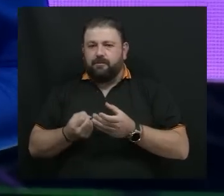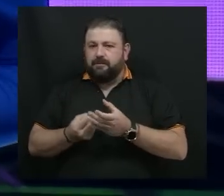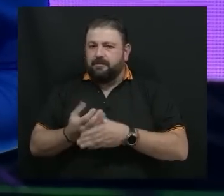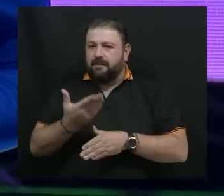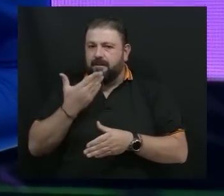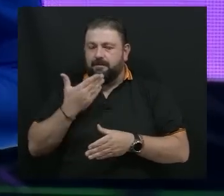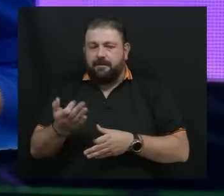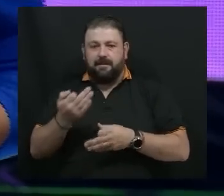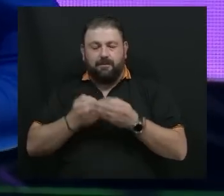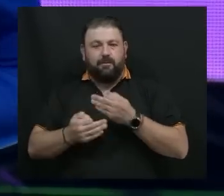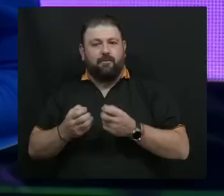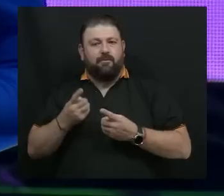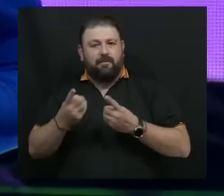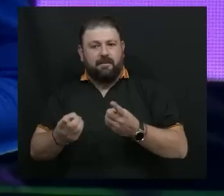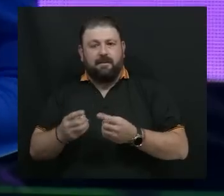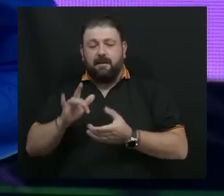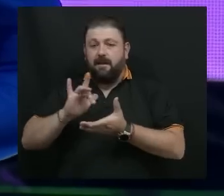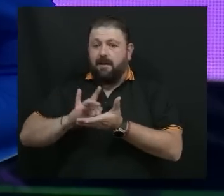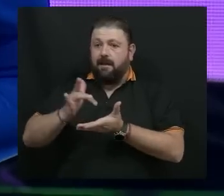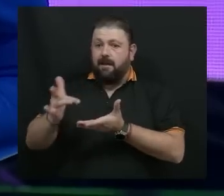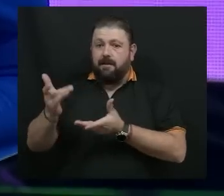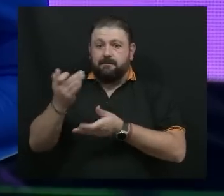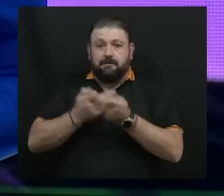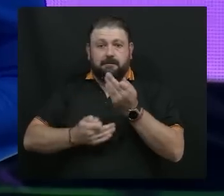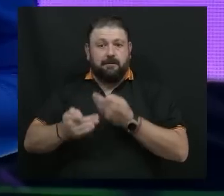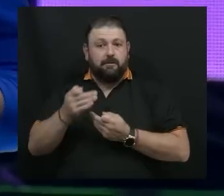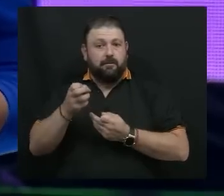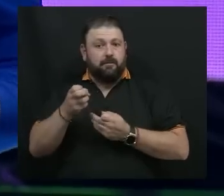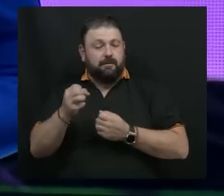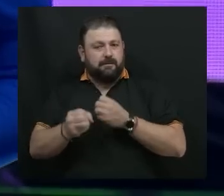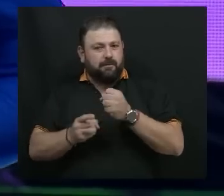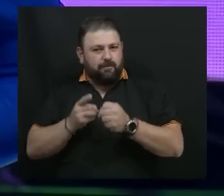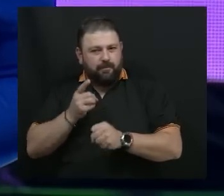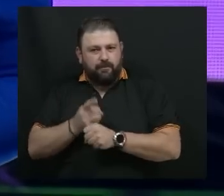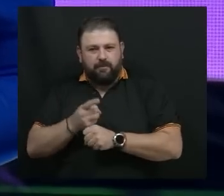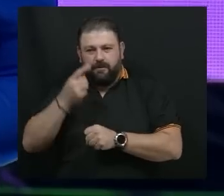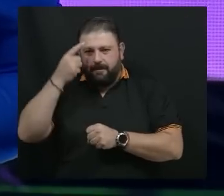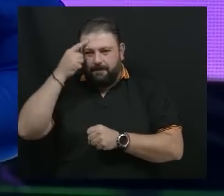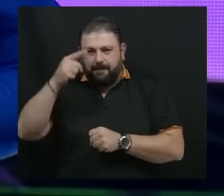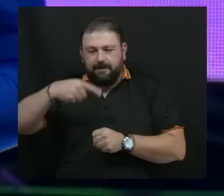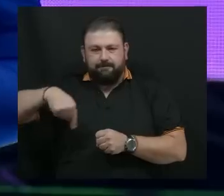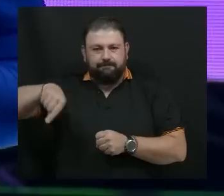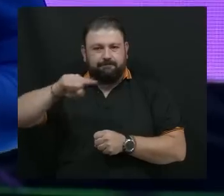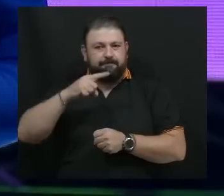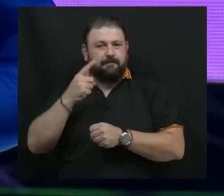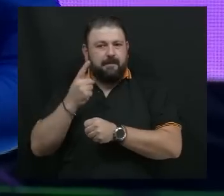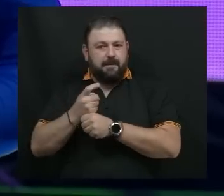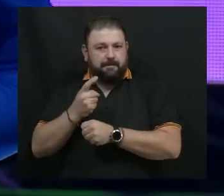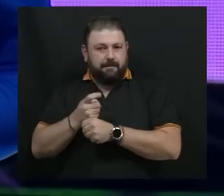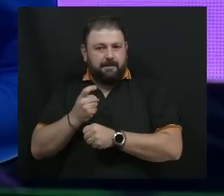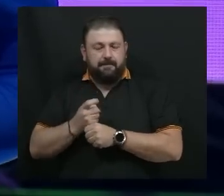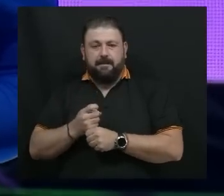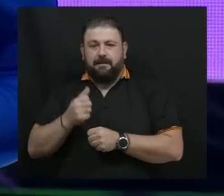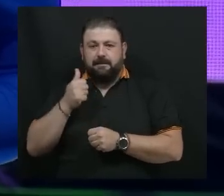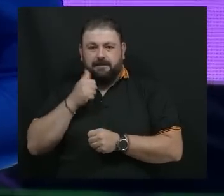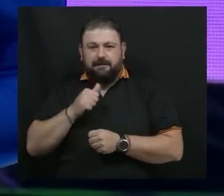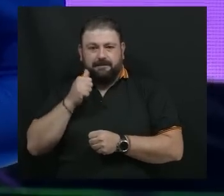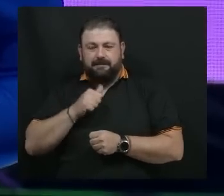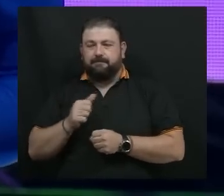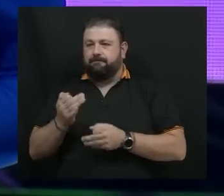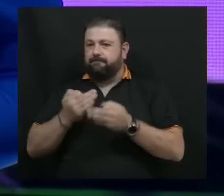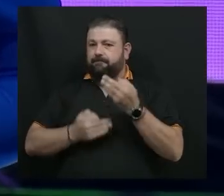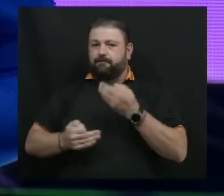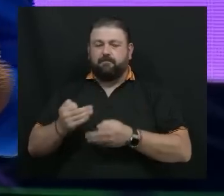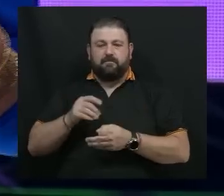más herramientas. Gracias a los resultados que estamos teniendo, somos parte de la primera generación de la Escuela de Autoliderazgo